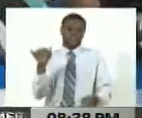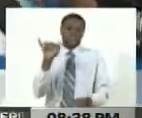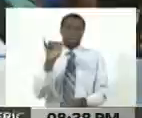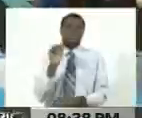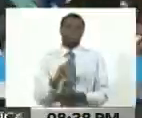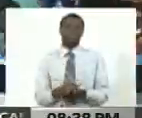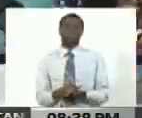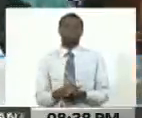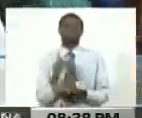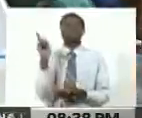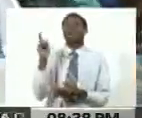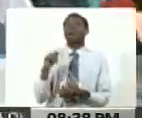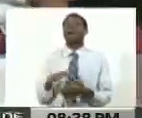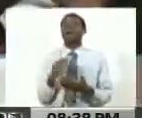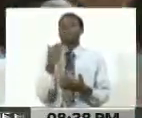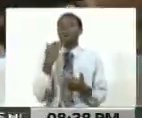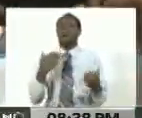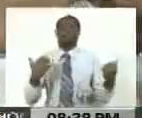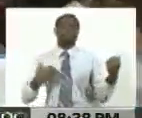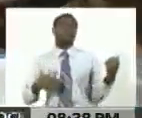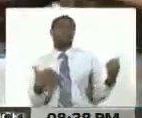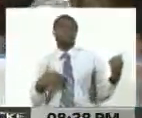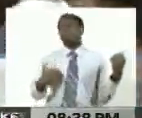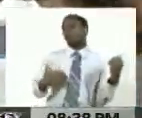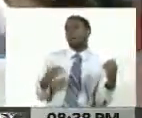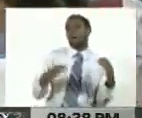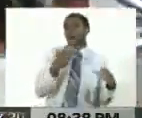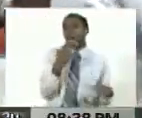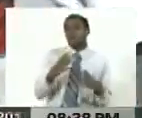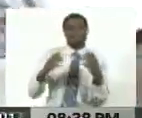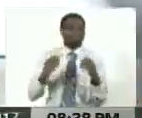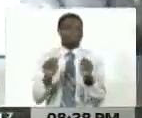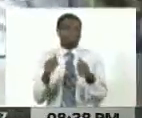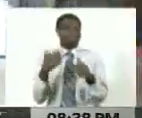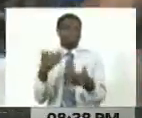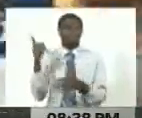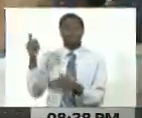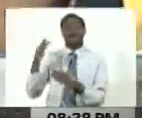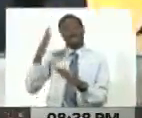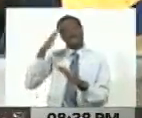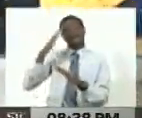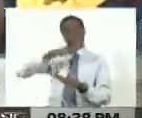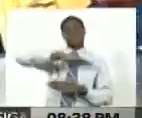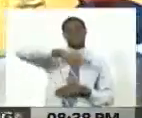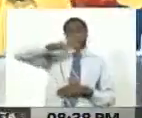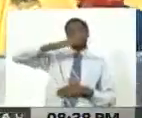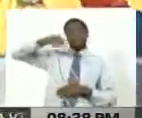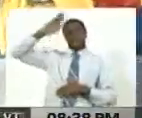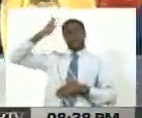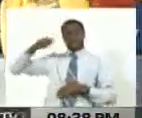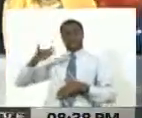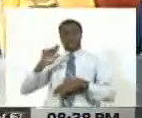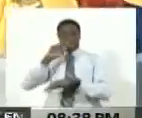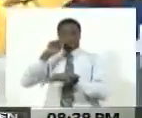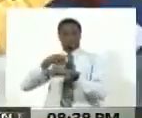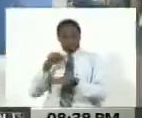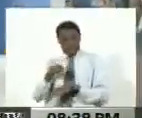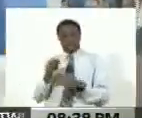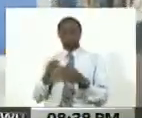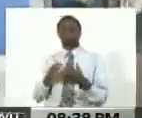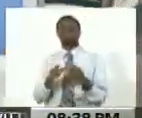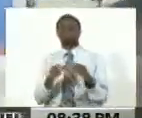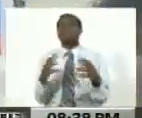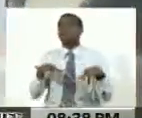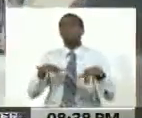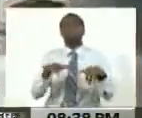La canción Necesaria predominó en esta movilización que partió desde el Panteón Nacional. Los claveles tiñeron de rojo las calles